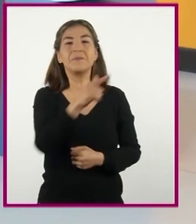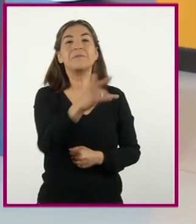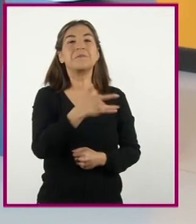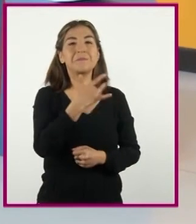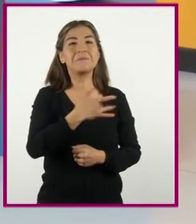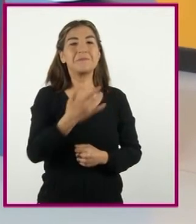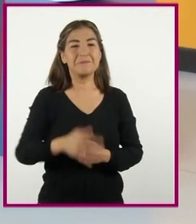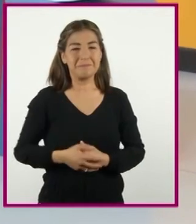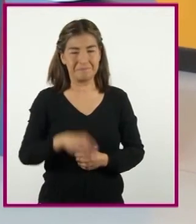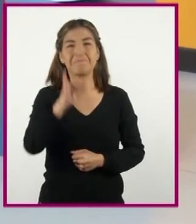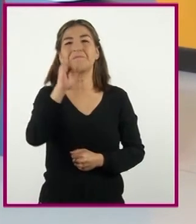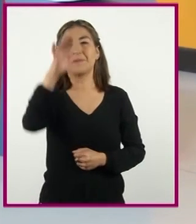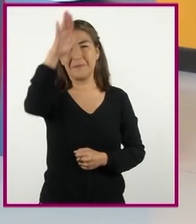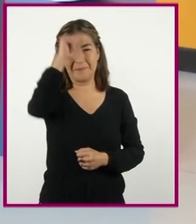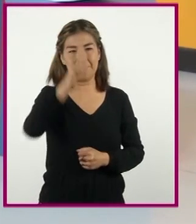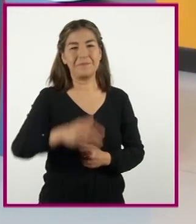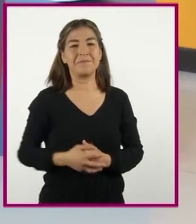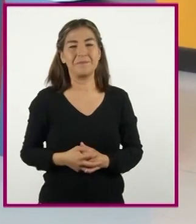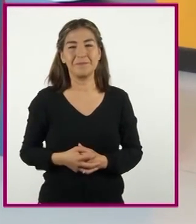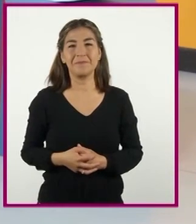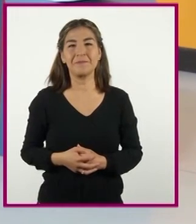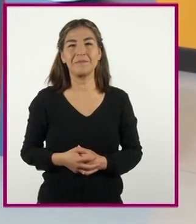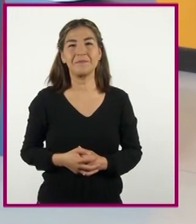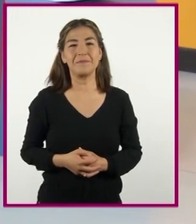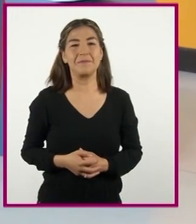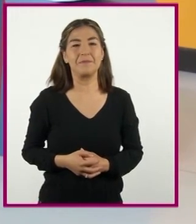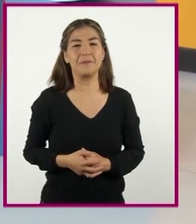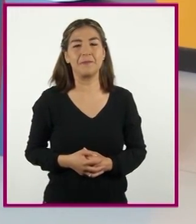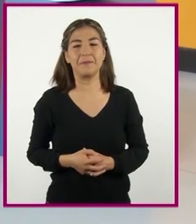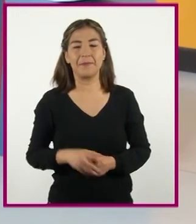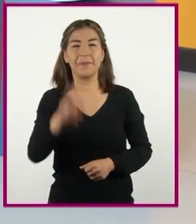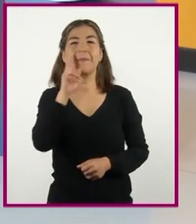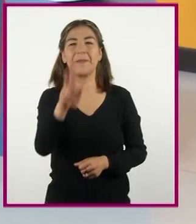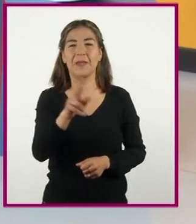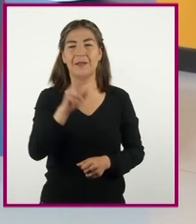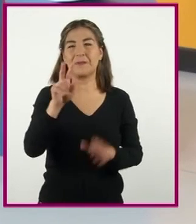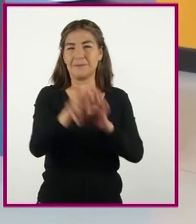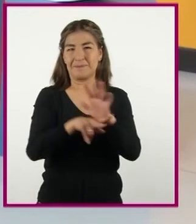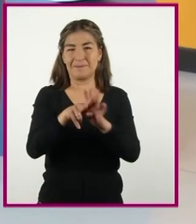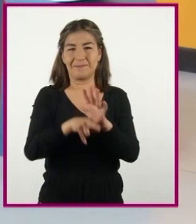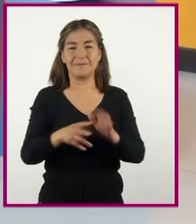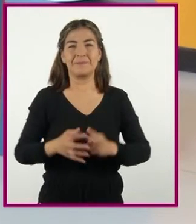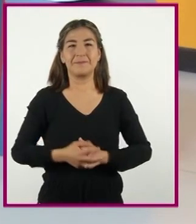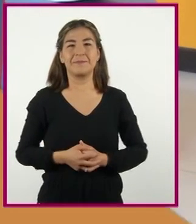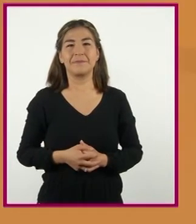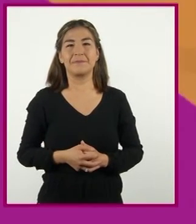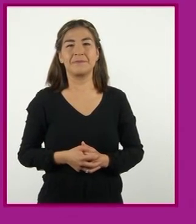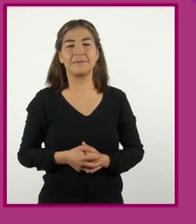Me parece muy bien, maestro. Entonces, veamos el siguiente audiovisual.